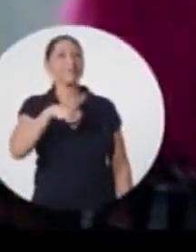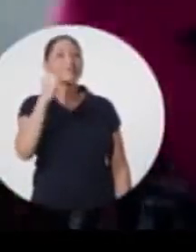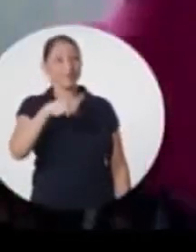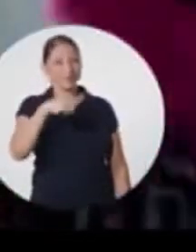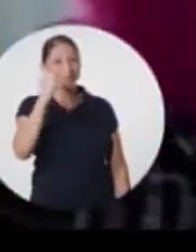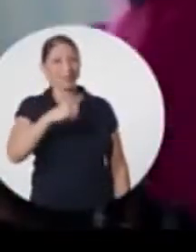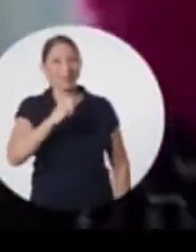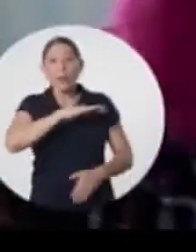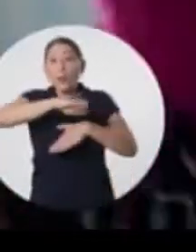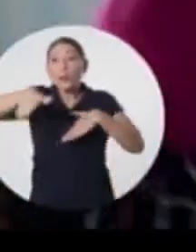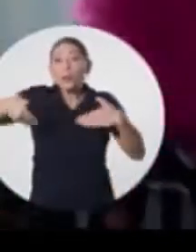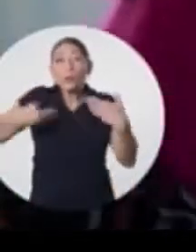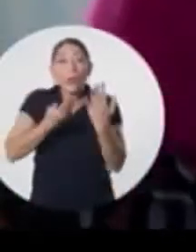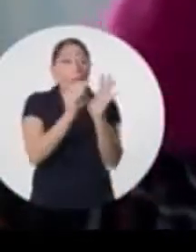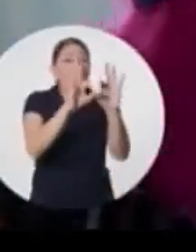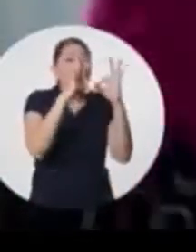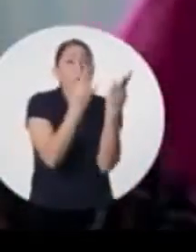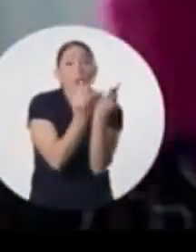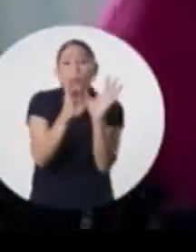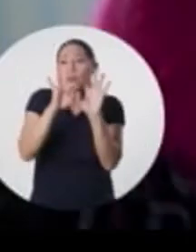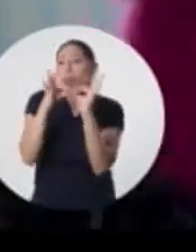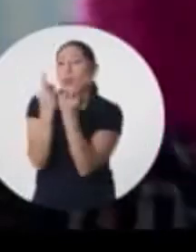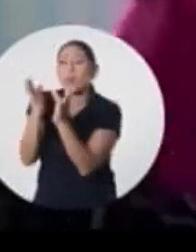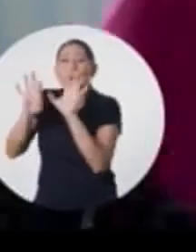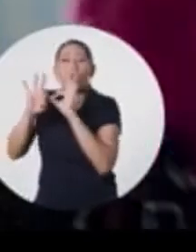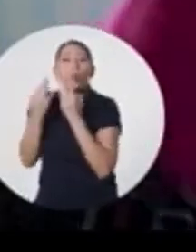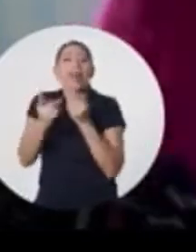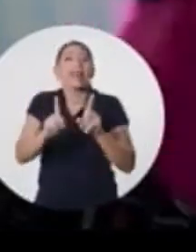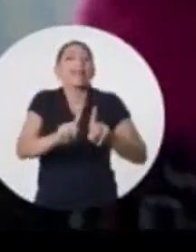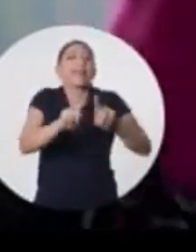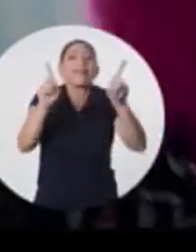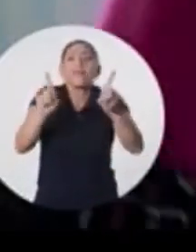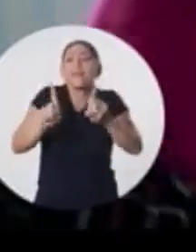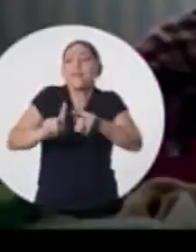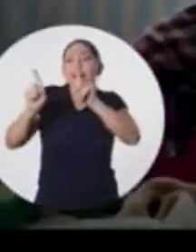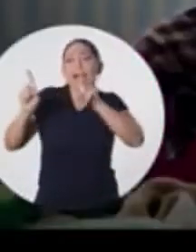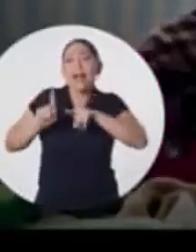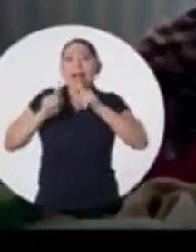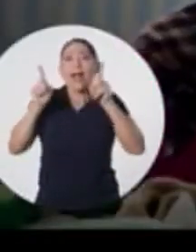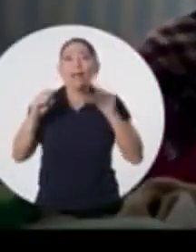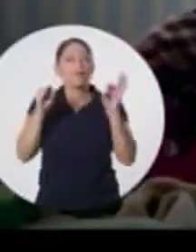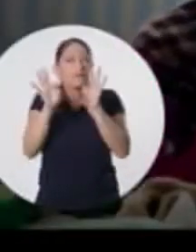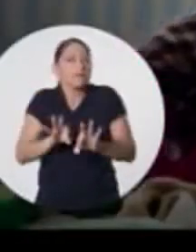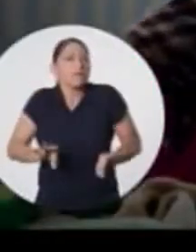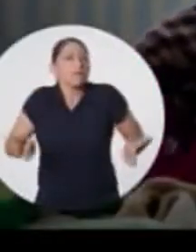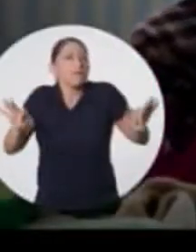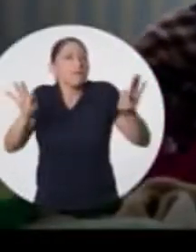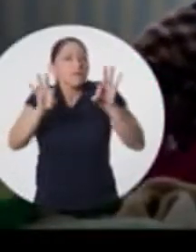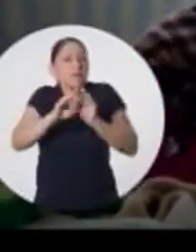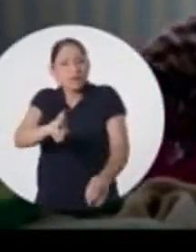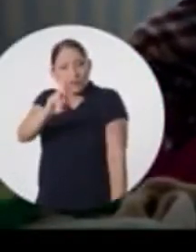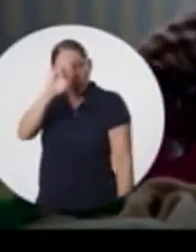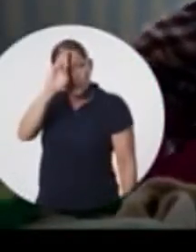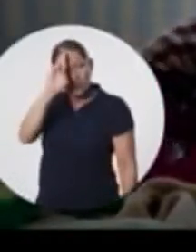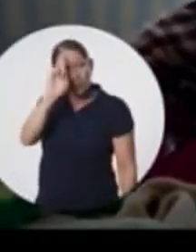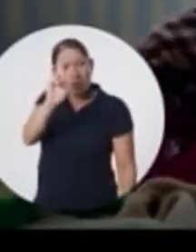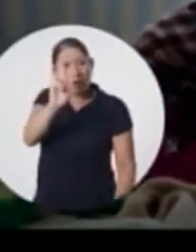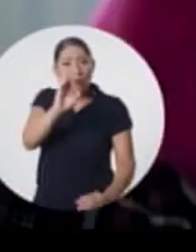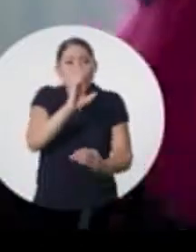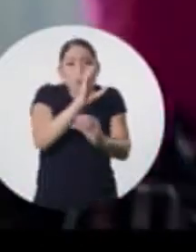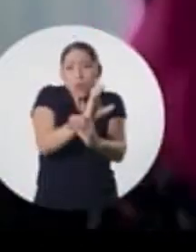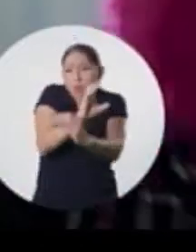Oh, así es, Nani. Todas las familias son diferentes, pero lo más importante es el